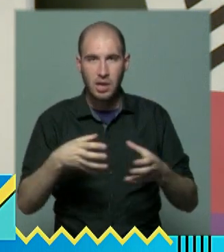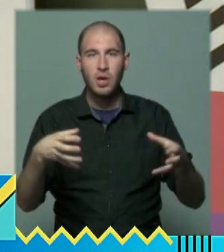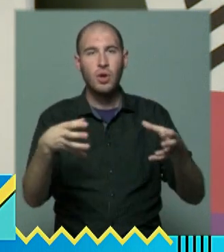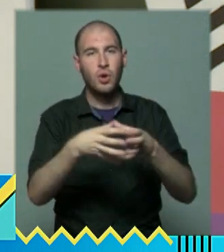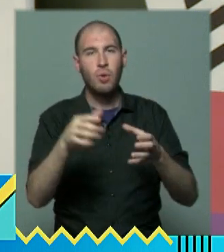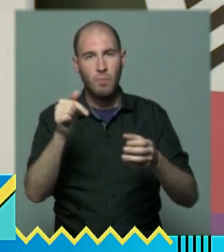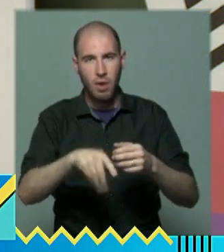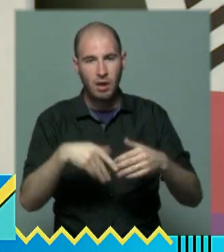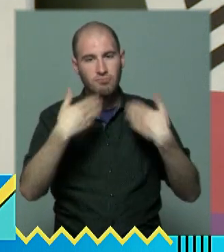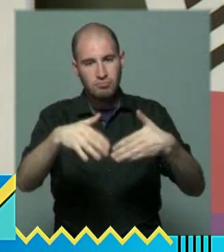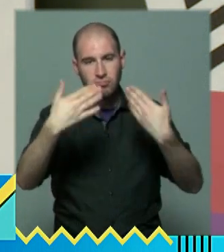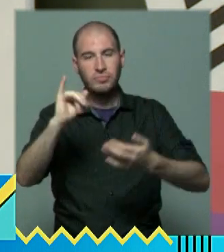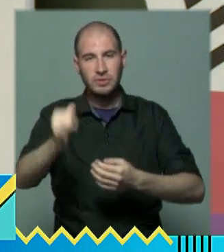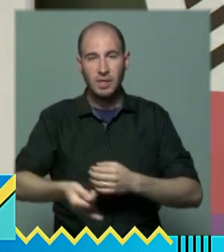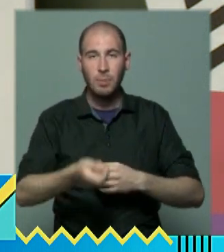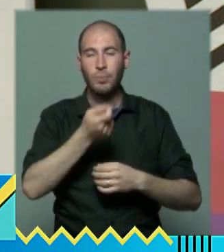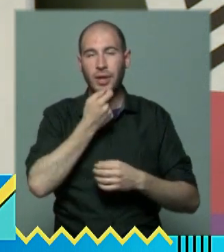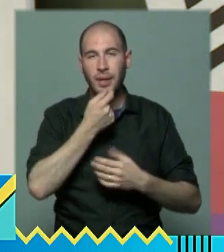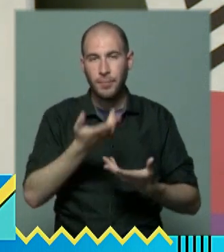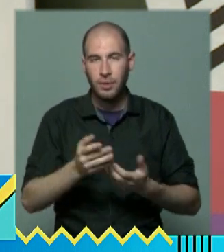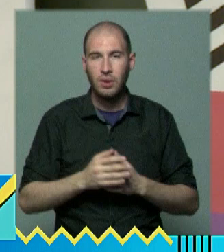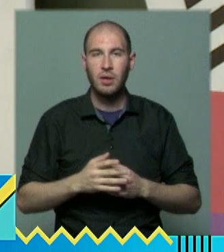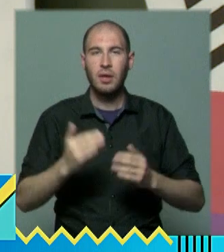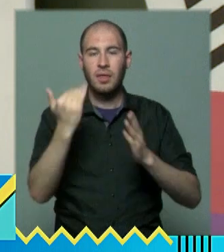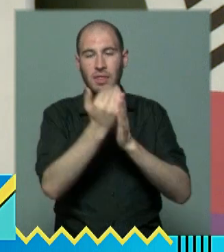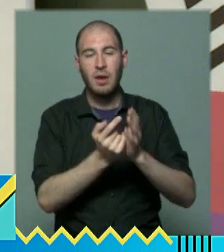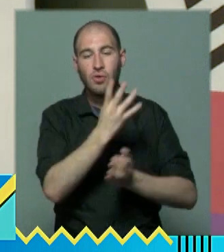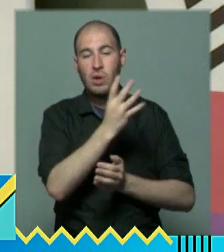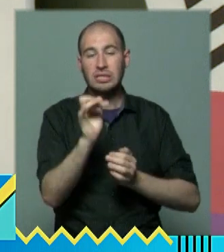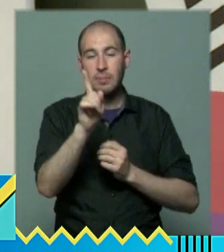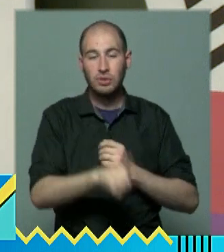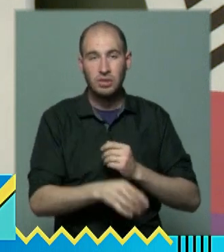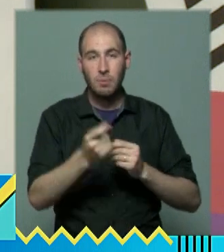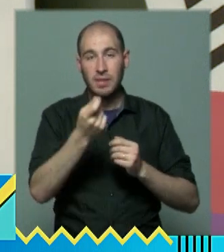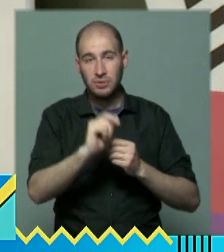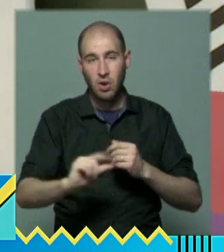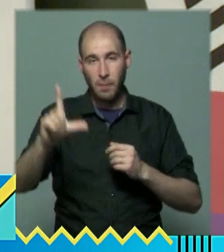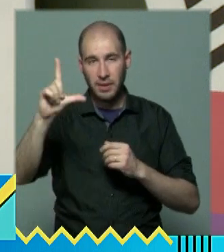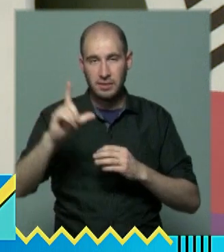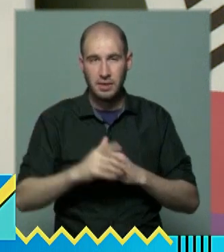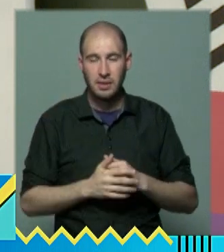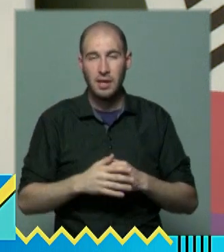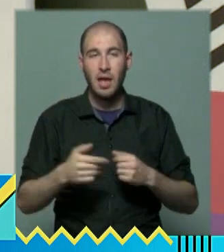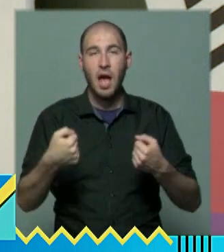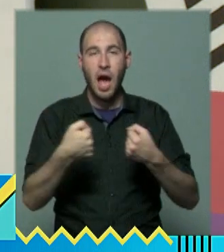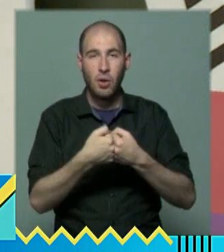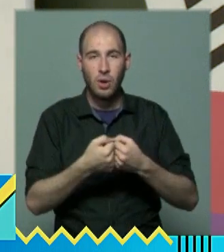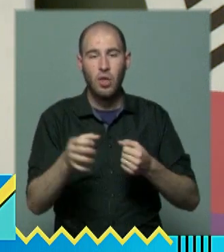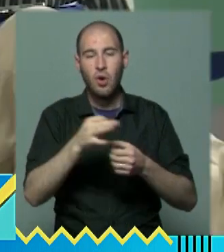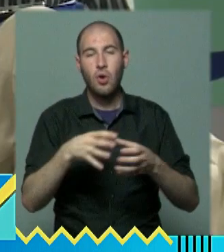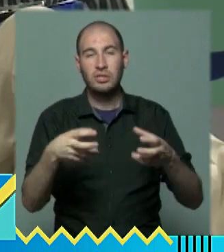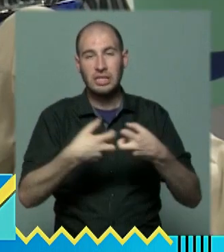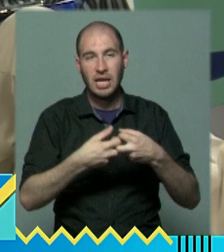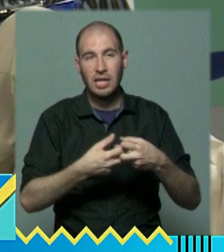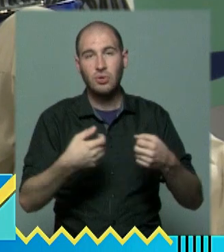círculo virtuoso. Claro. Digo, si vos en un esquema de 40% de inflación, acordás o acorralás a los sindicatos